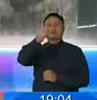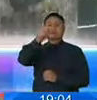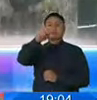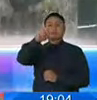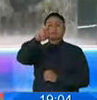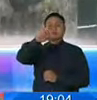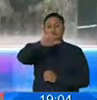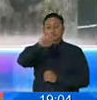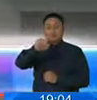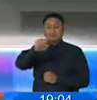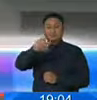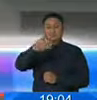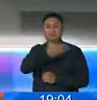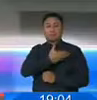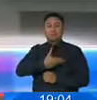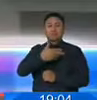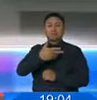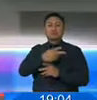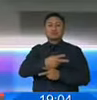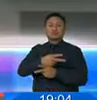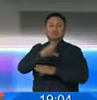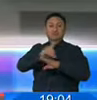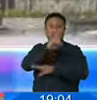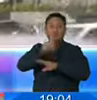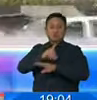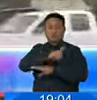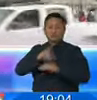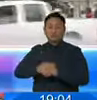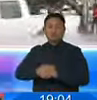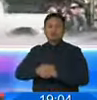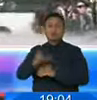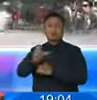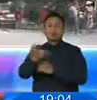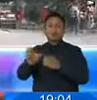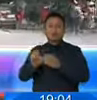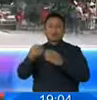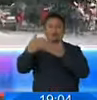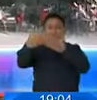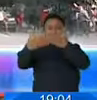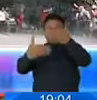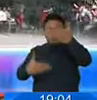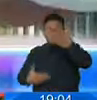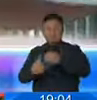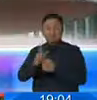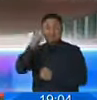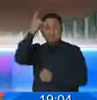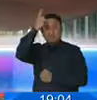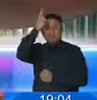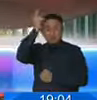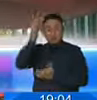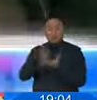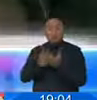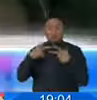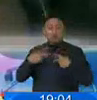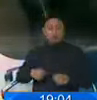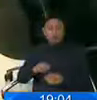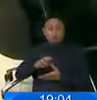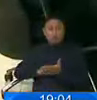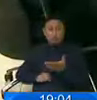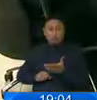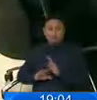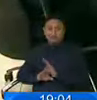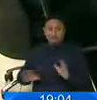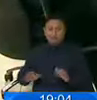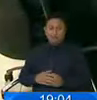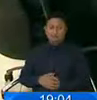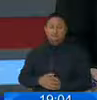de presidente del Consejo Directivo del IES, elimine de los registros contables de la institución la deuda del Estado por servicios de salud, informó